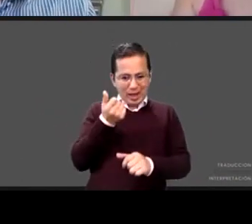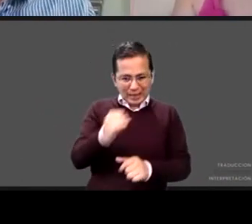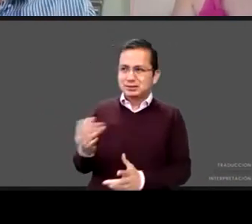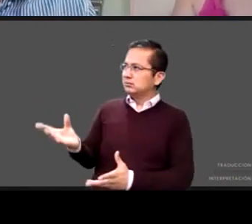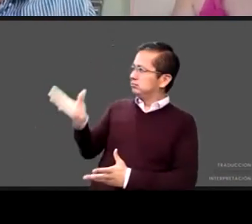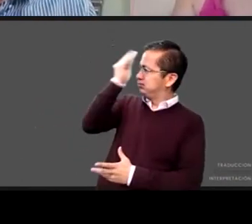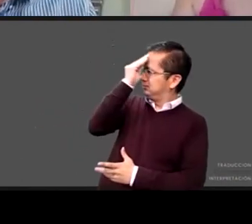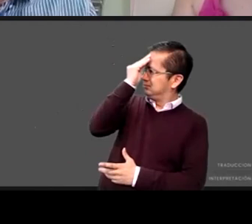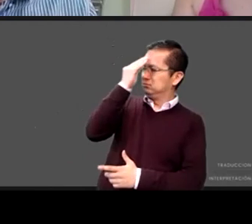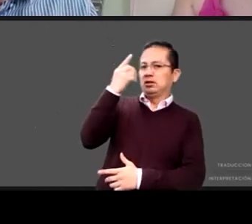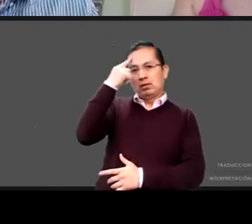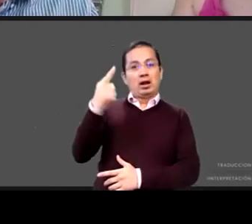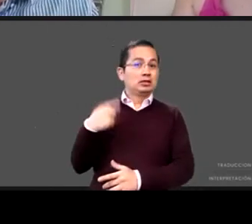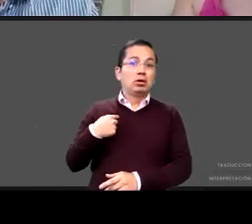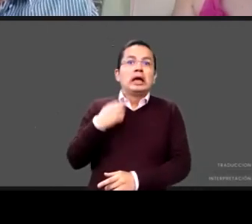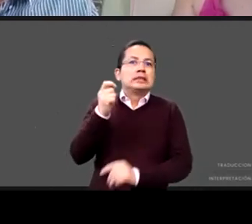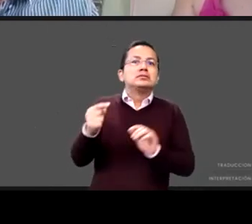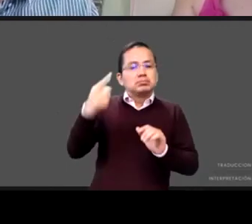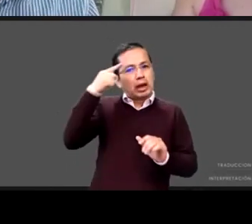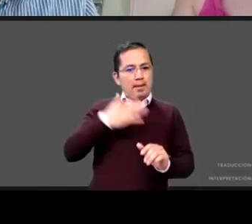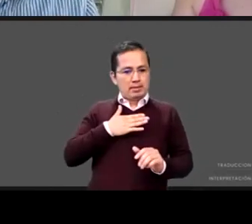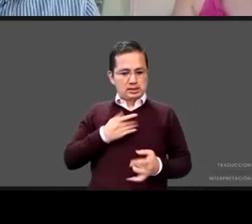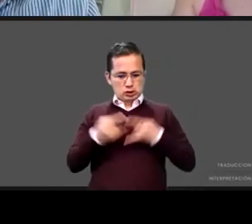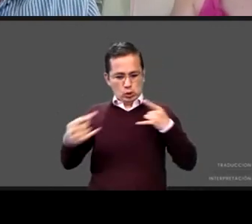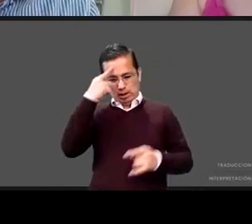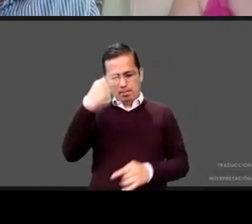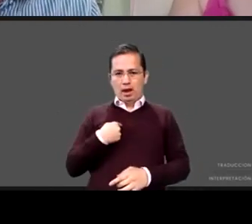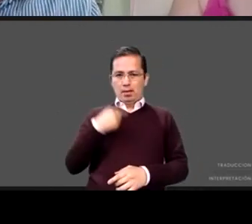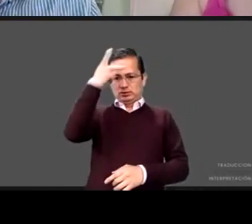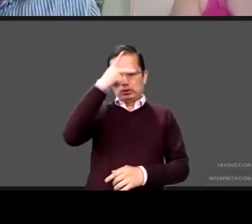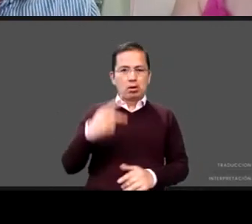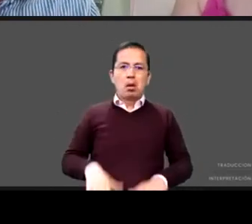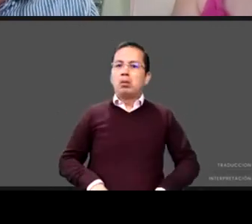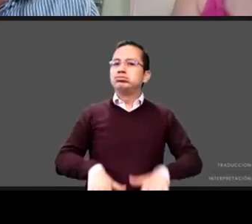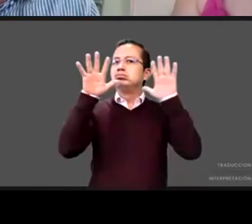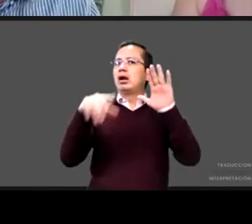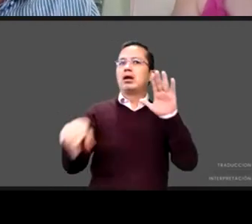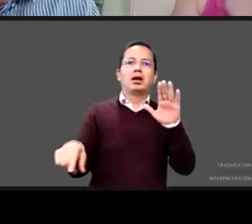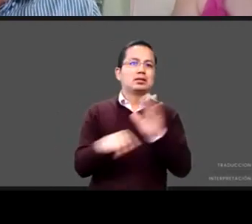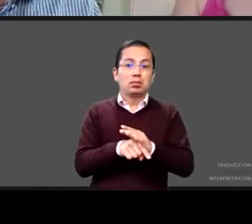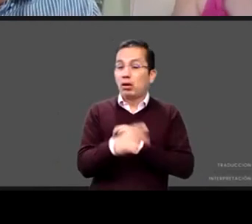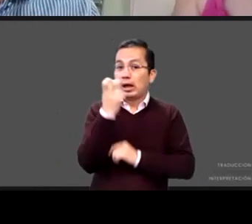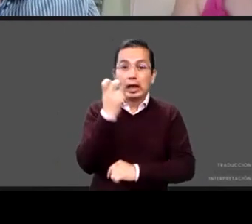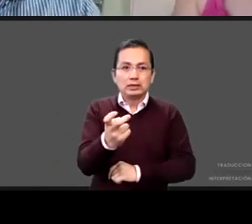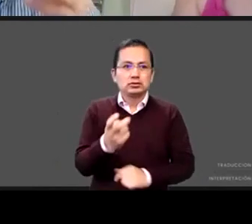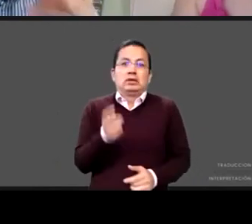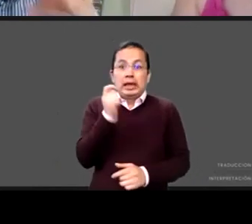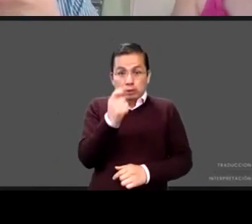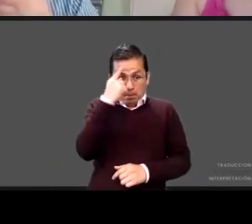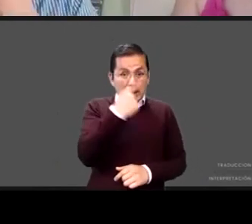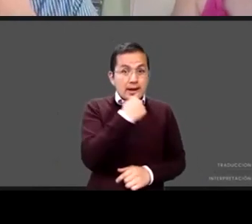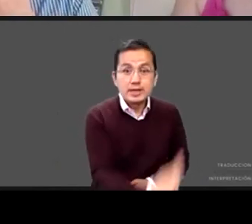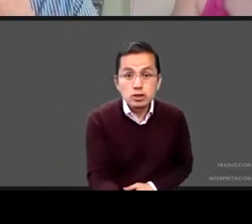de la secuela que nos dejó el estilo autoritario. La defensa hoy de estilos que le hacen daño a un niño. Por eso me